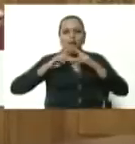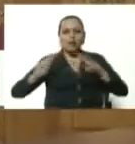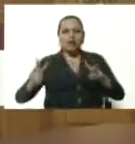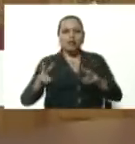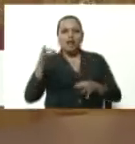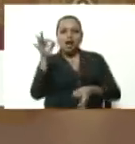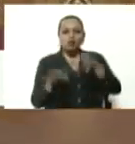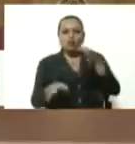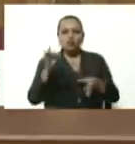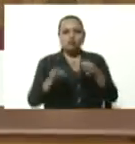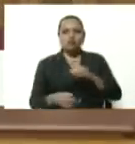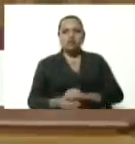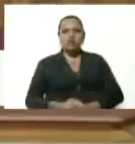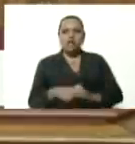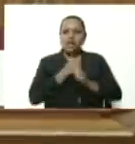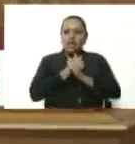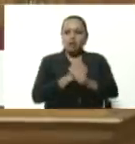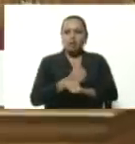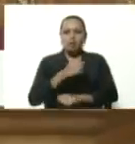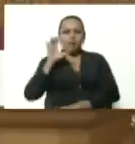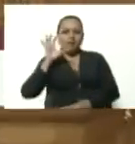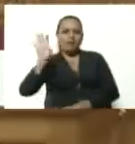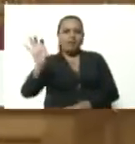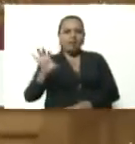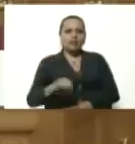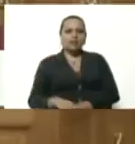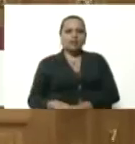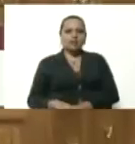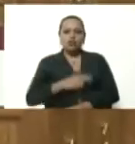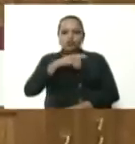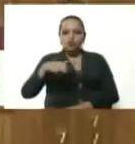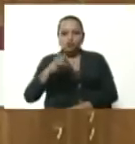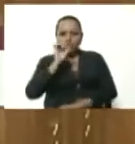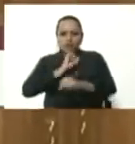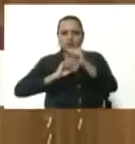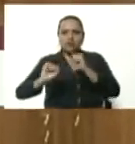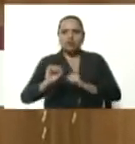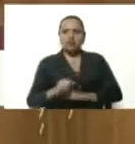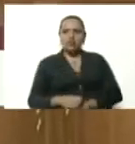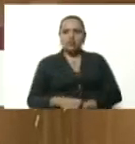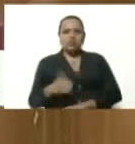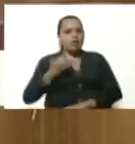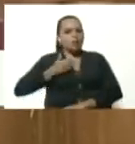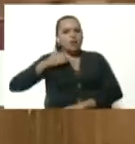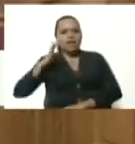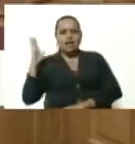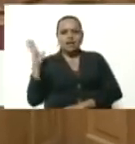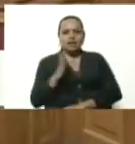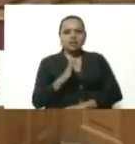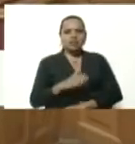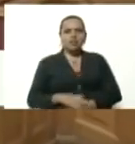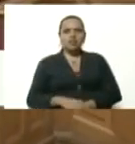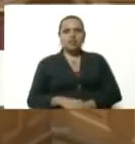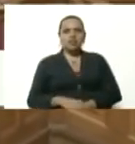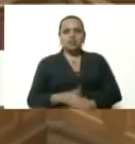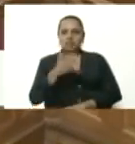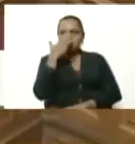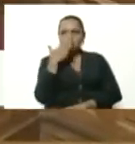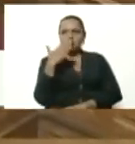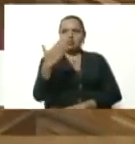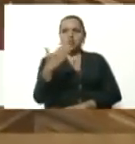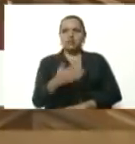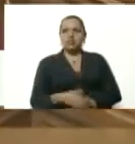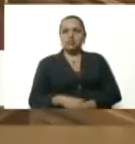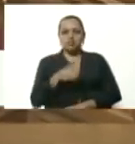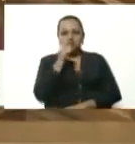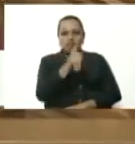la justicia, el amor por la patria. Lo defenderemos de venga de quien venga, se nos ponga al frente con